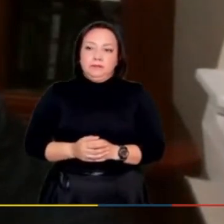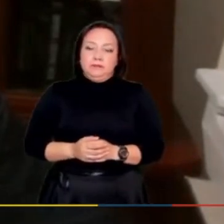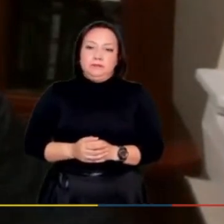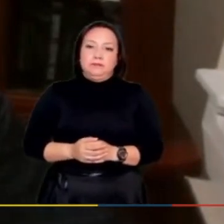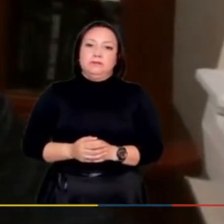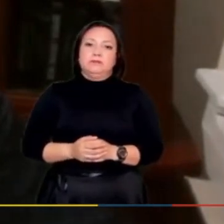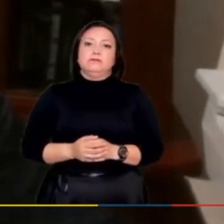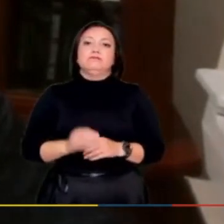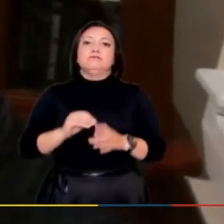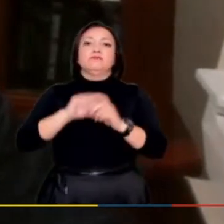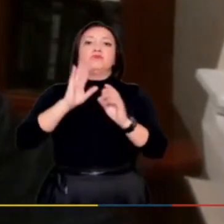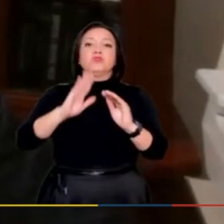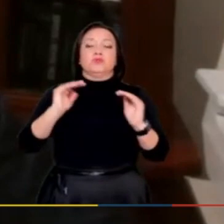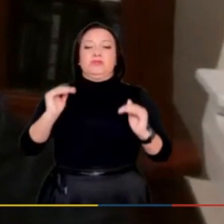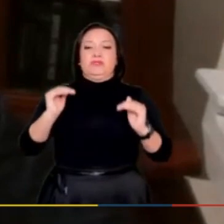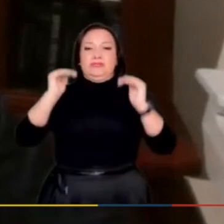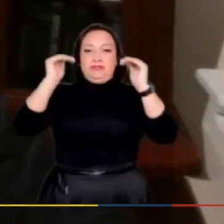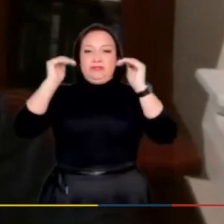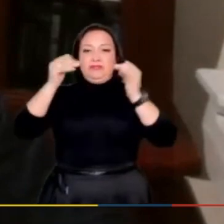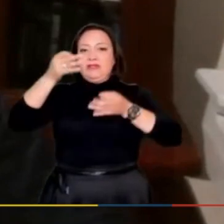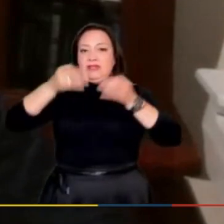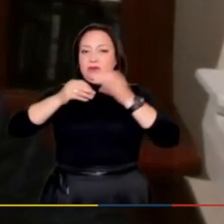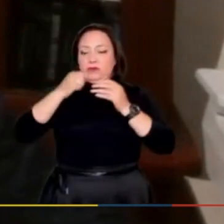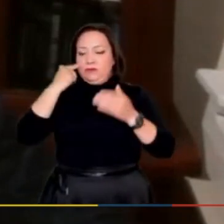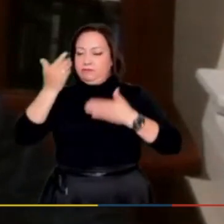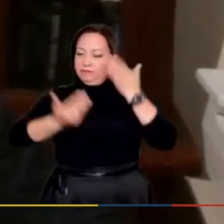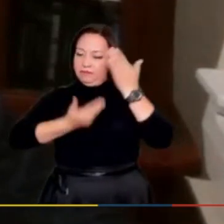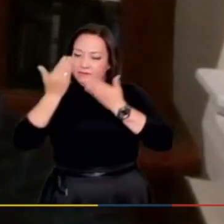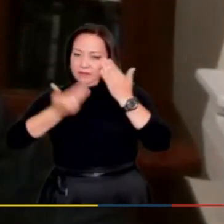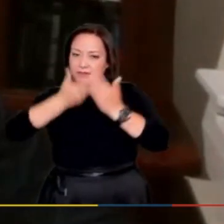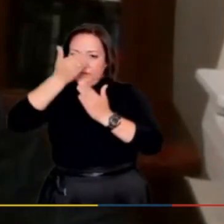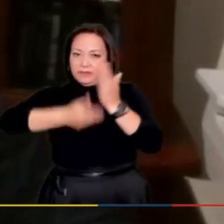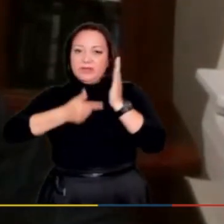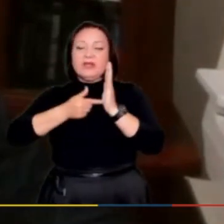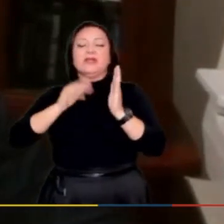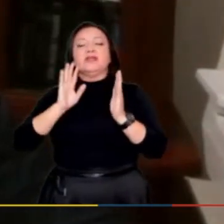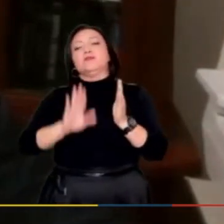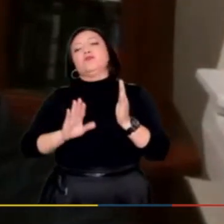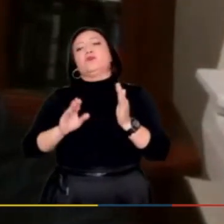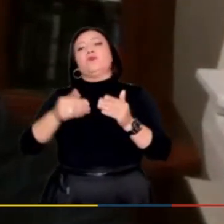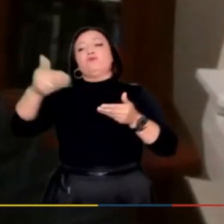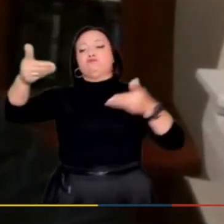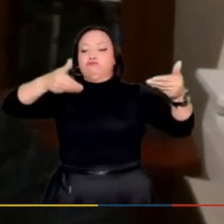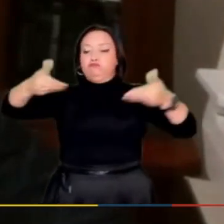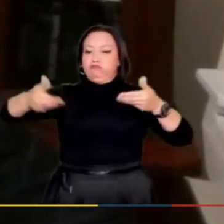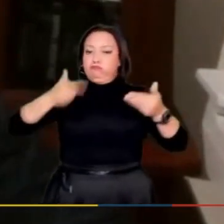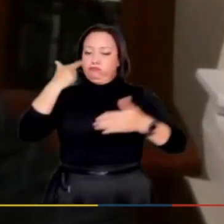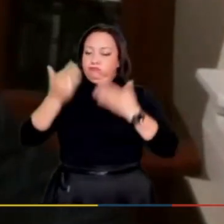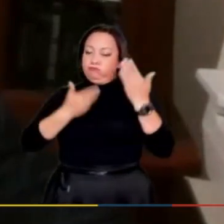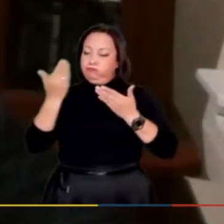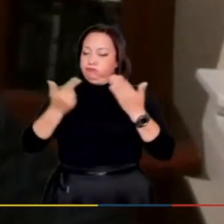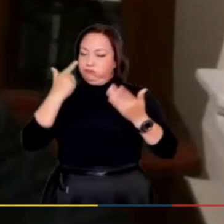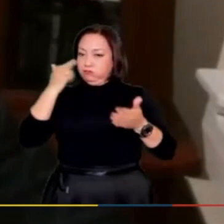La Corte entra a analizar los cargos propuestos por la recurrente,